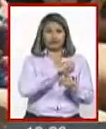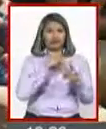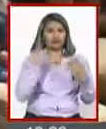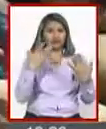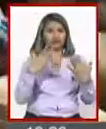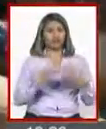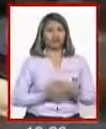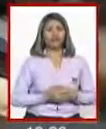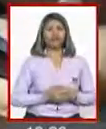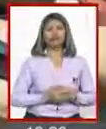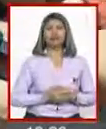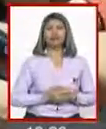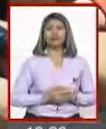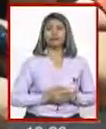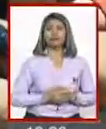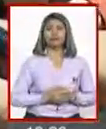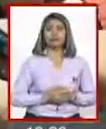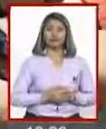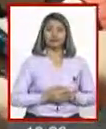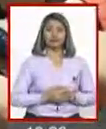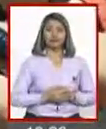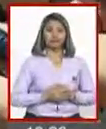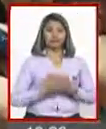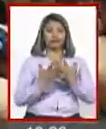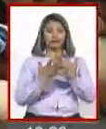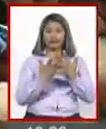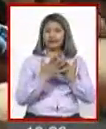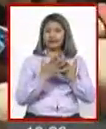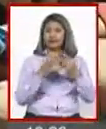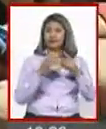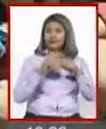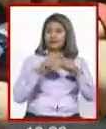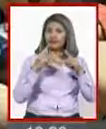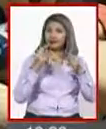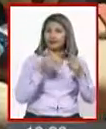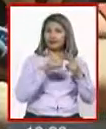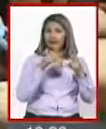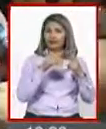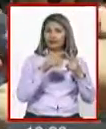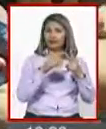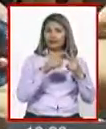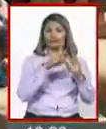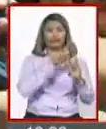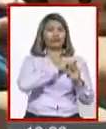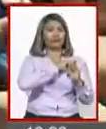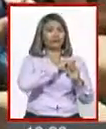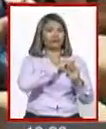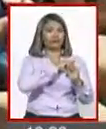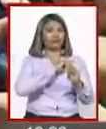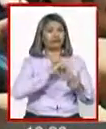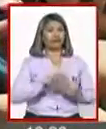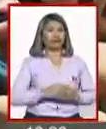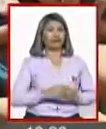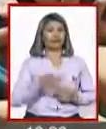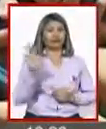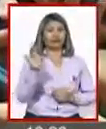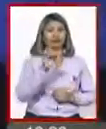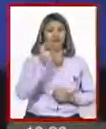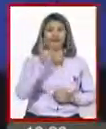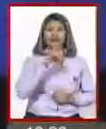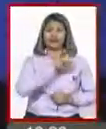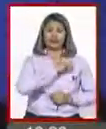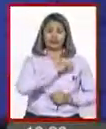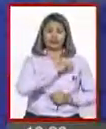que revistaban en Palmasola. Estos dos ciudadanos bolivianos